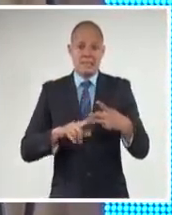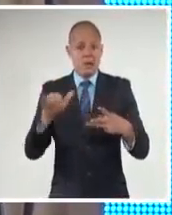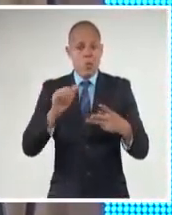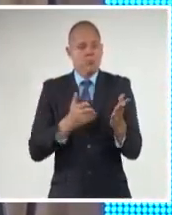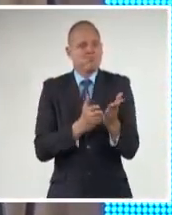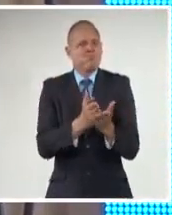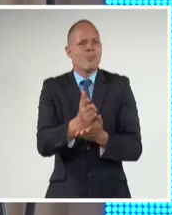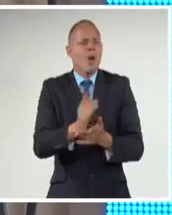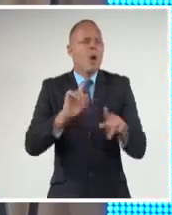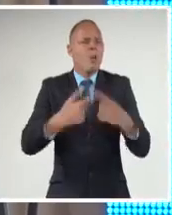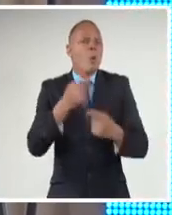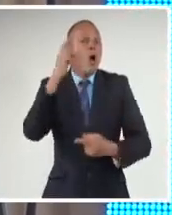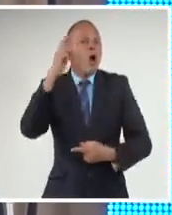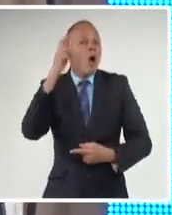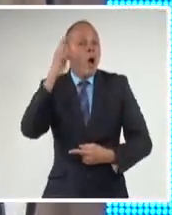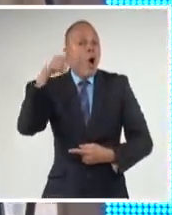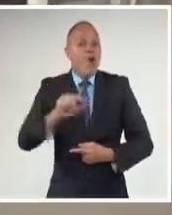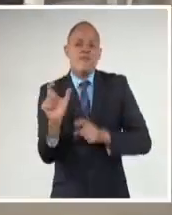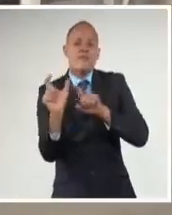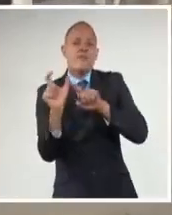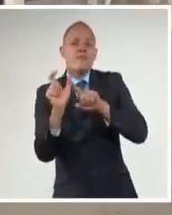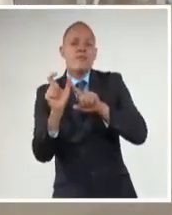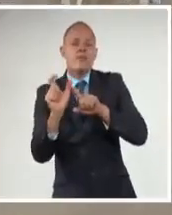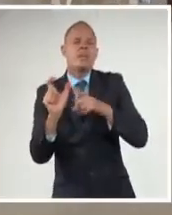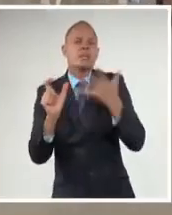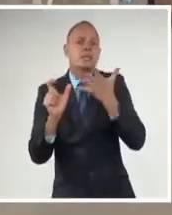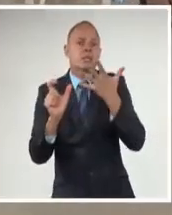de nuestro invicto comandante jefe Fidel Castro.